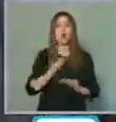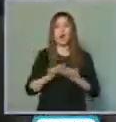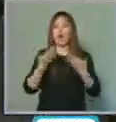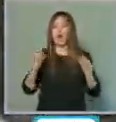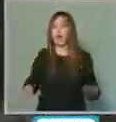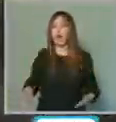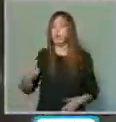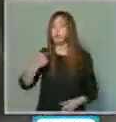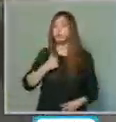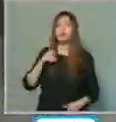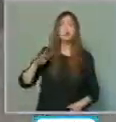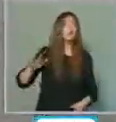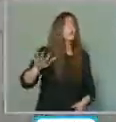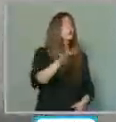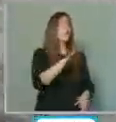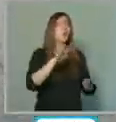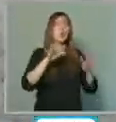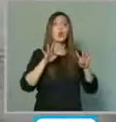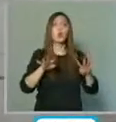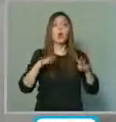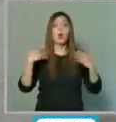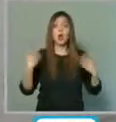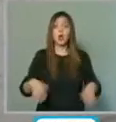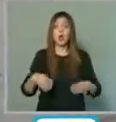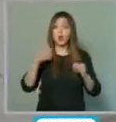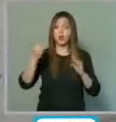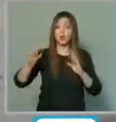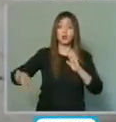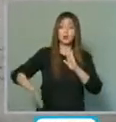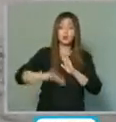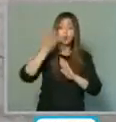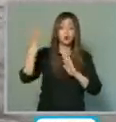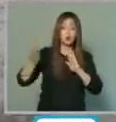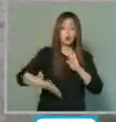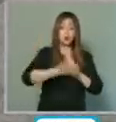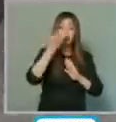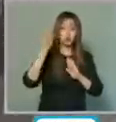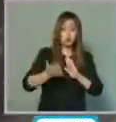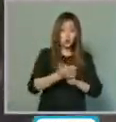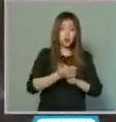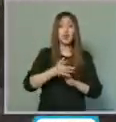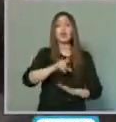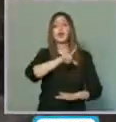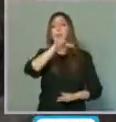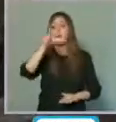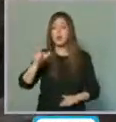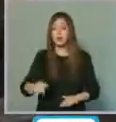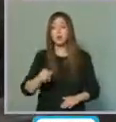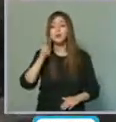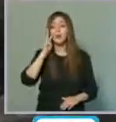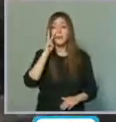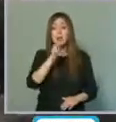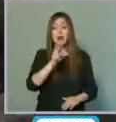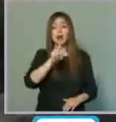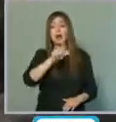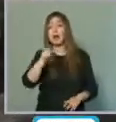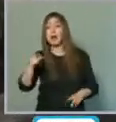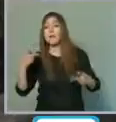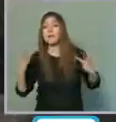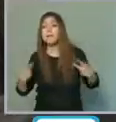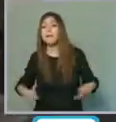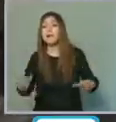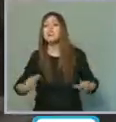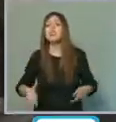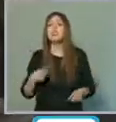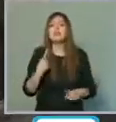por todas partes y hay construcciones. Ahorita que la encontremos, tío Alberto, ¿qué le parece si le preguntamos